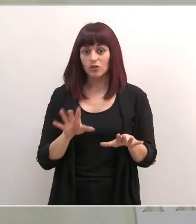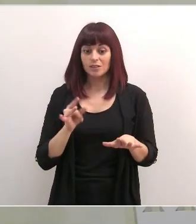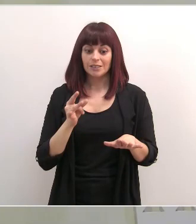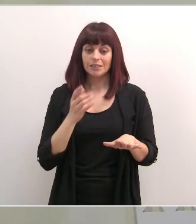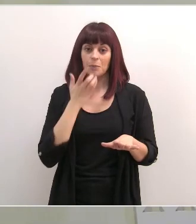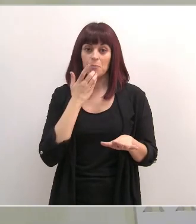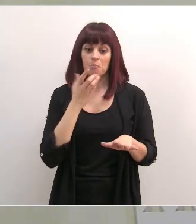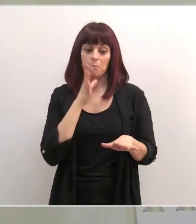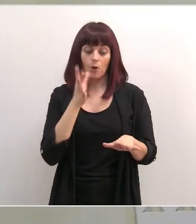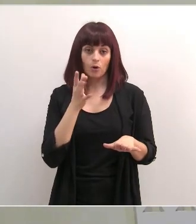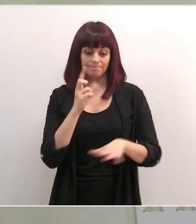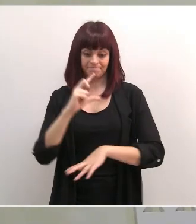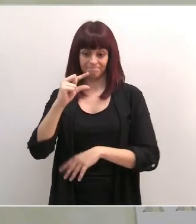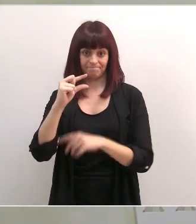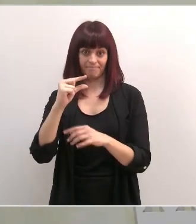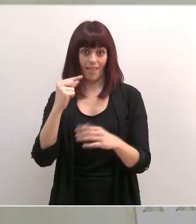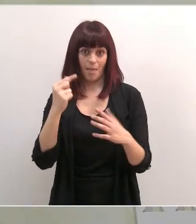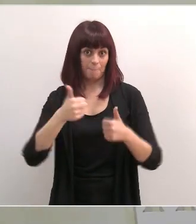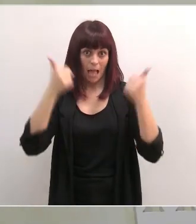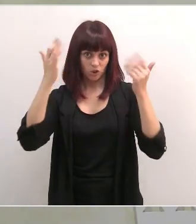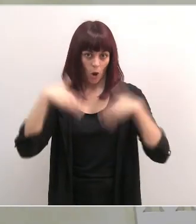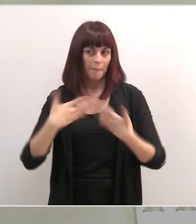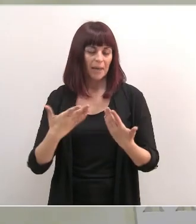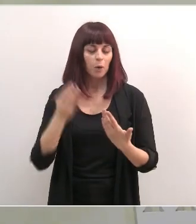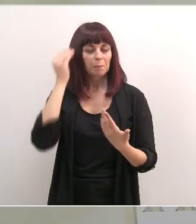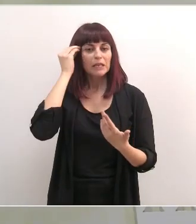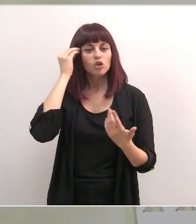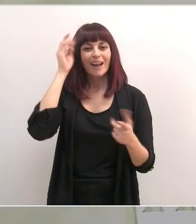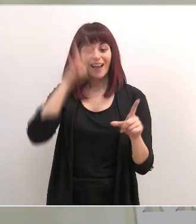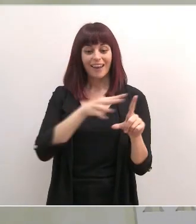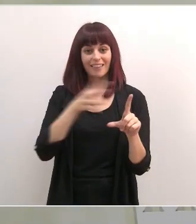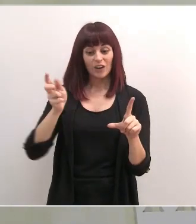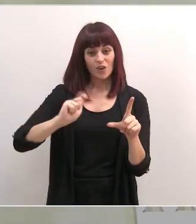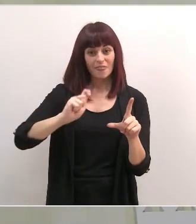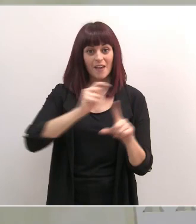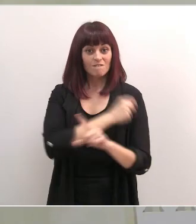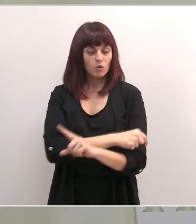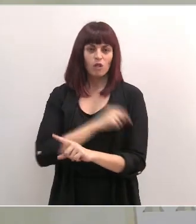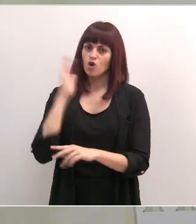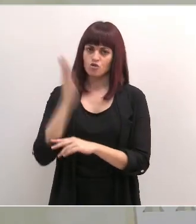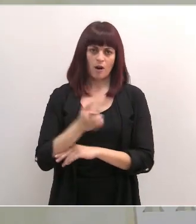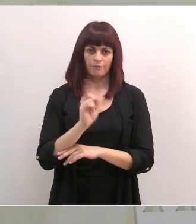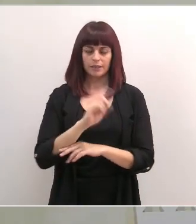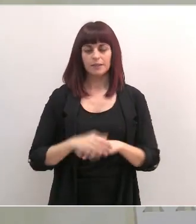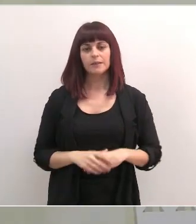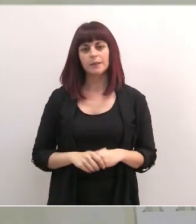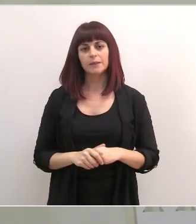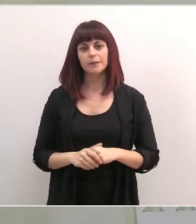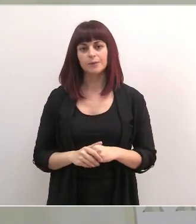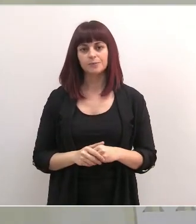gente a la primera dosis, pero no se afecta, como digo, el calendario de vacunación. Respecto a si va a afectar